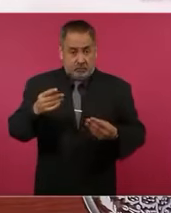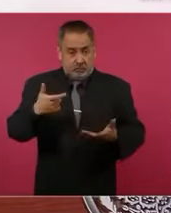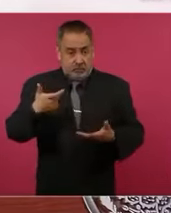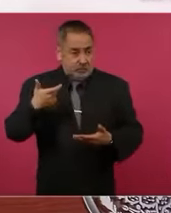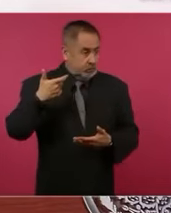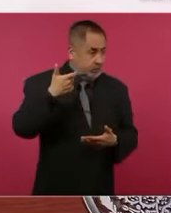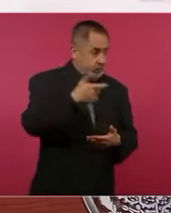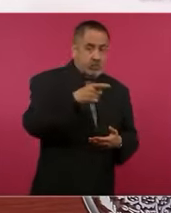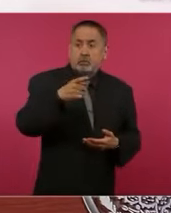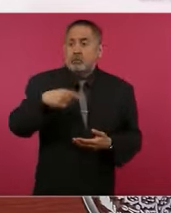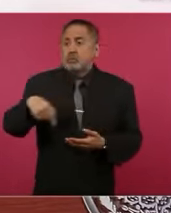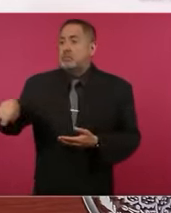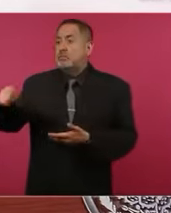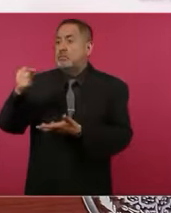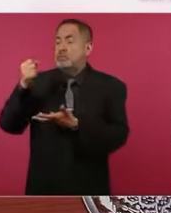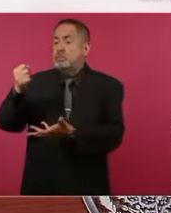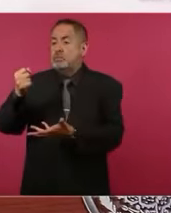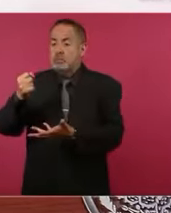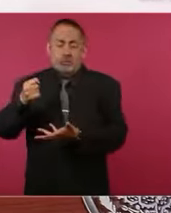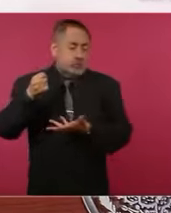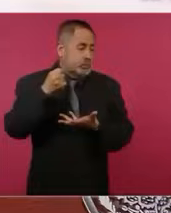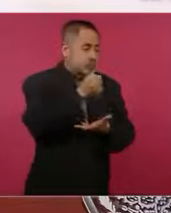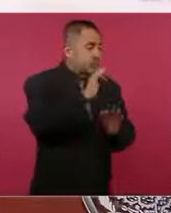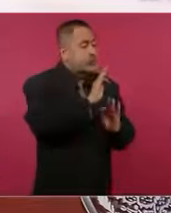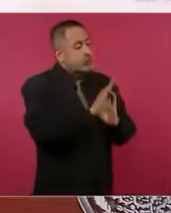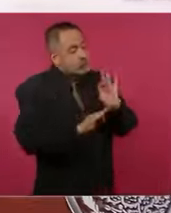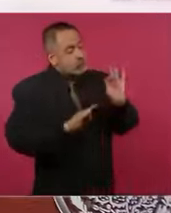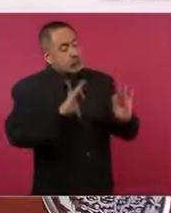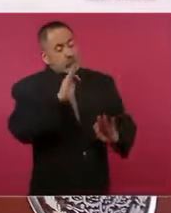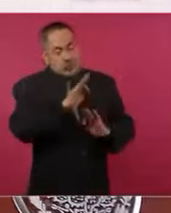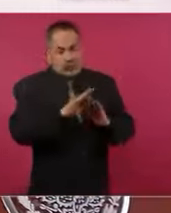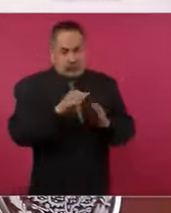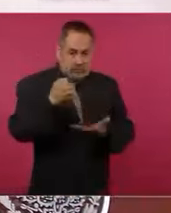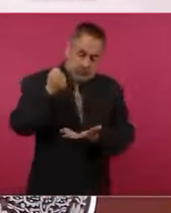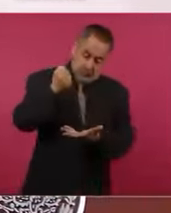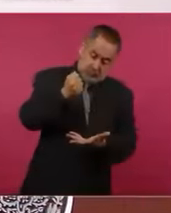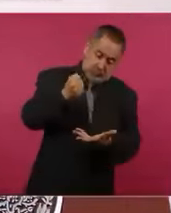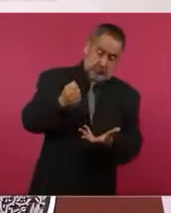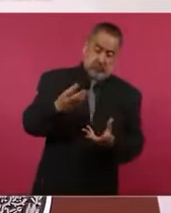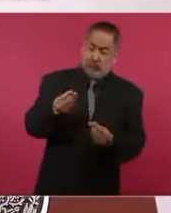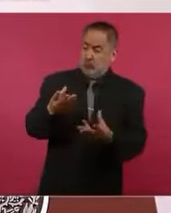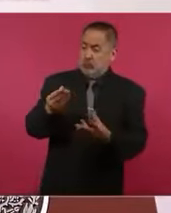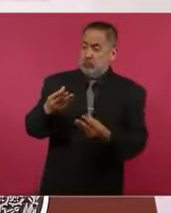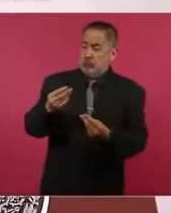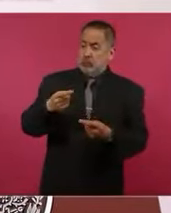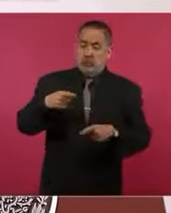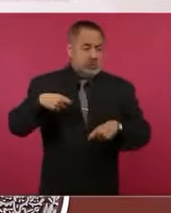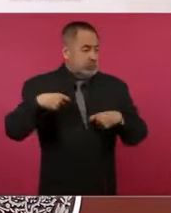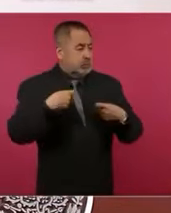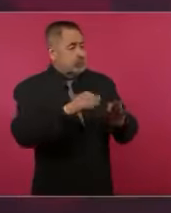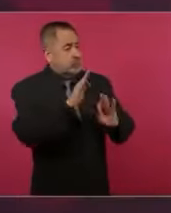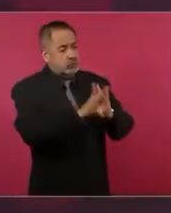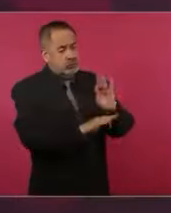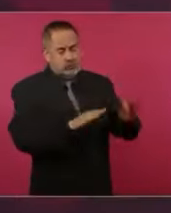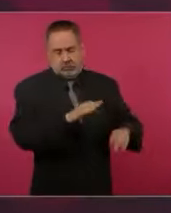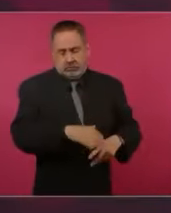al pueblo, o sea, apapacharlos costaba mucho.